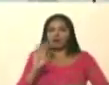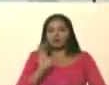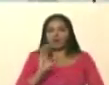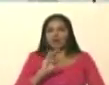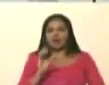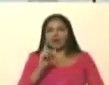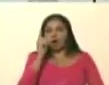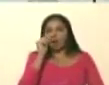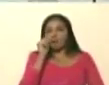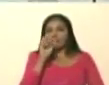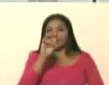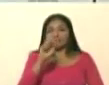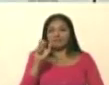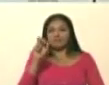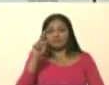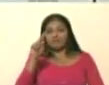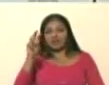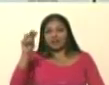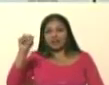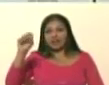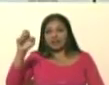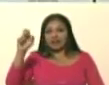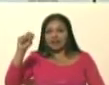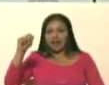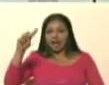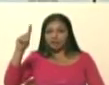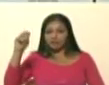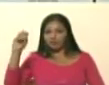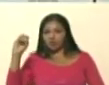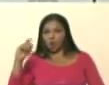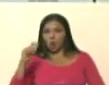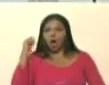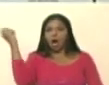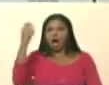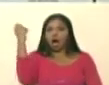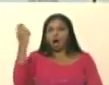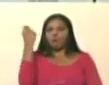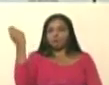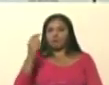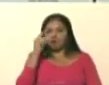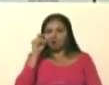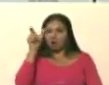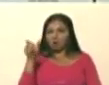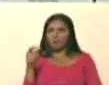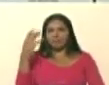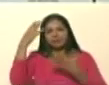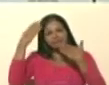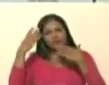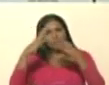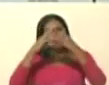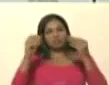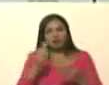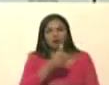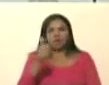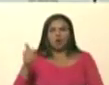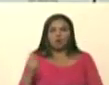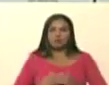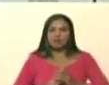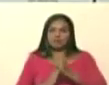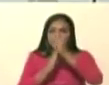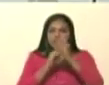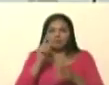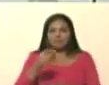fernando carrillo apure también mis saludos a todos directivos también